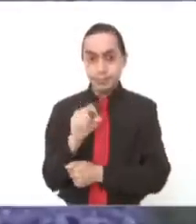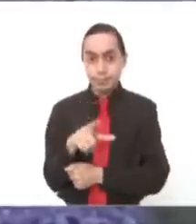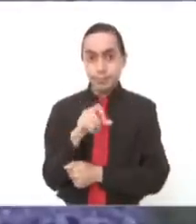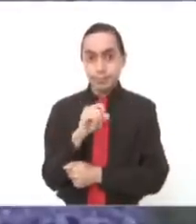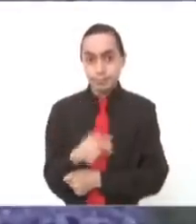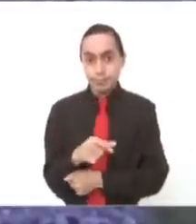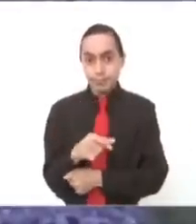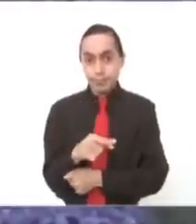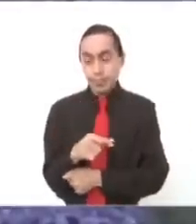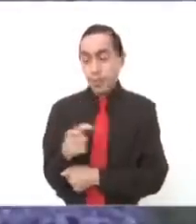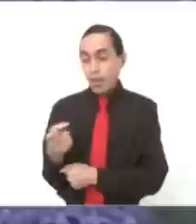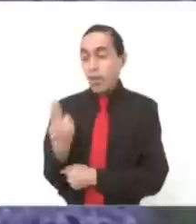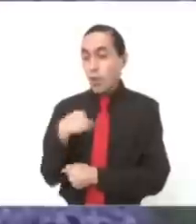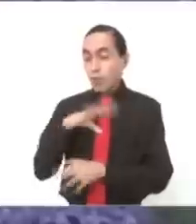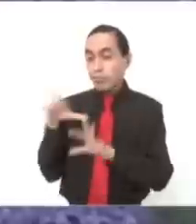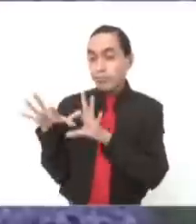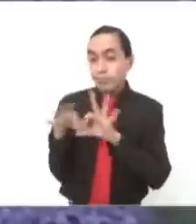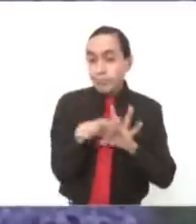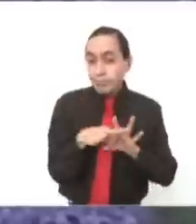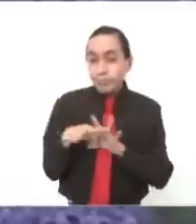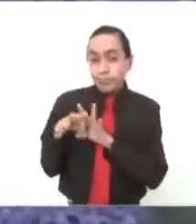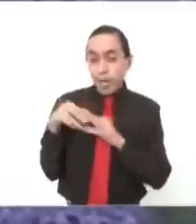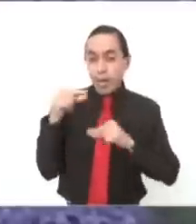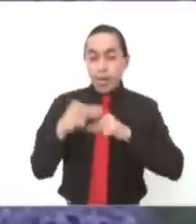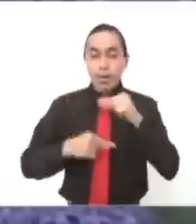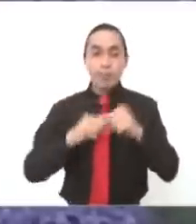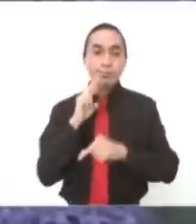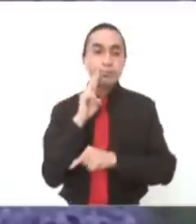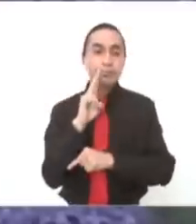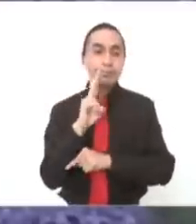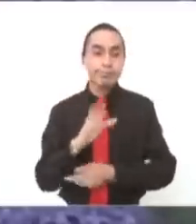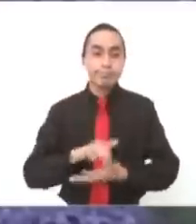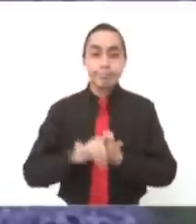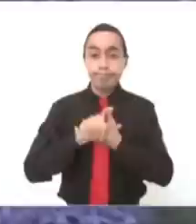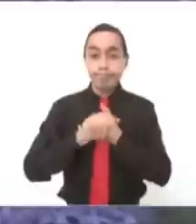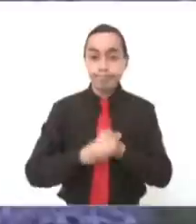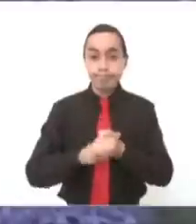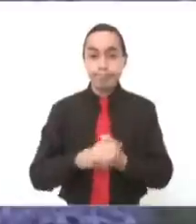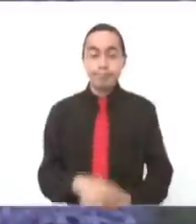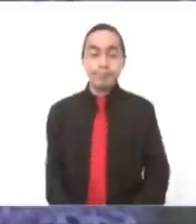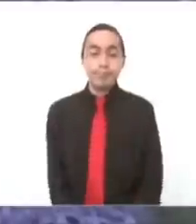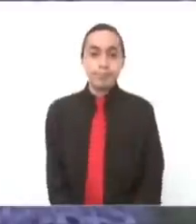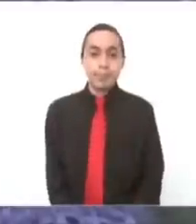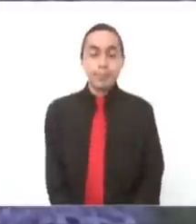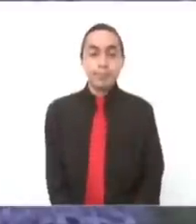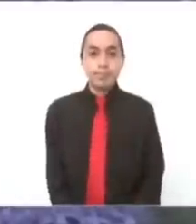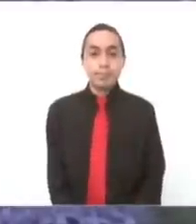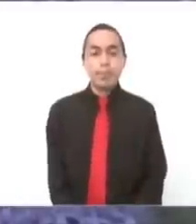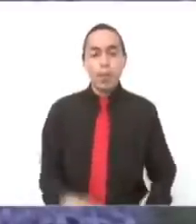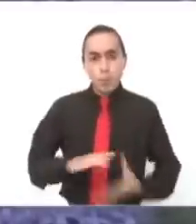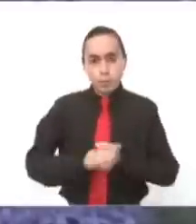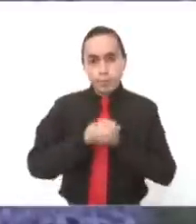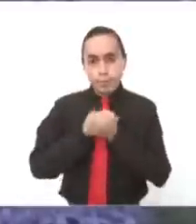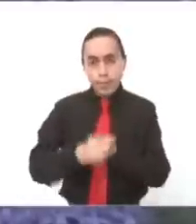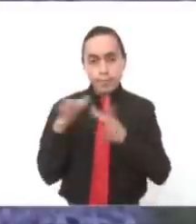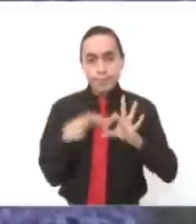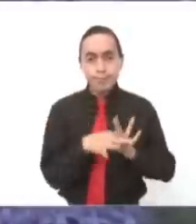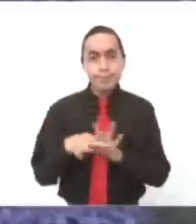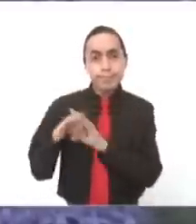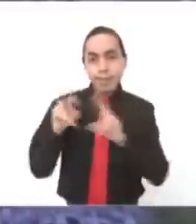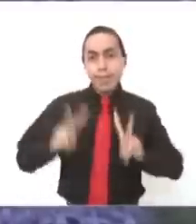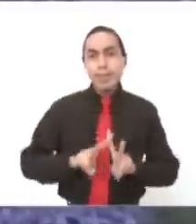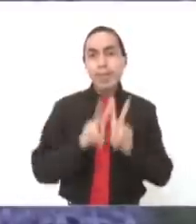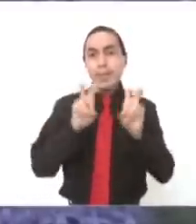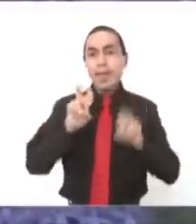fortaleciendo nuestra colaboración. Es una colaboración que se da en el marco, pues, del reconocimiento de